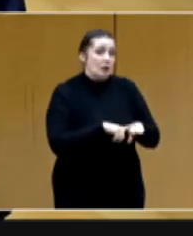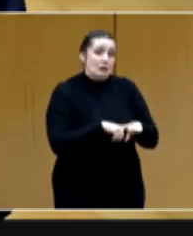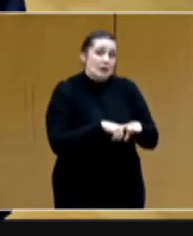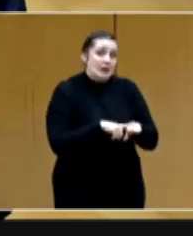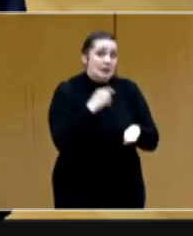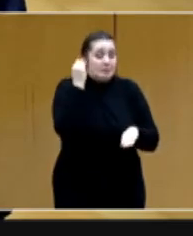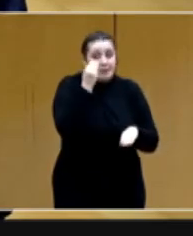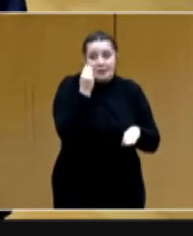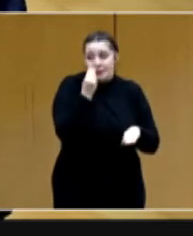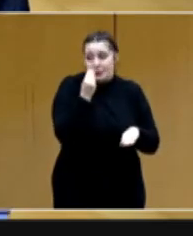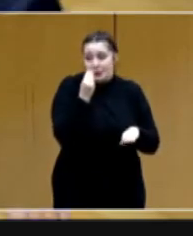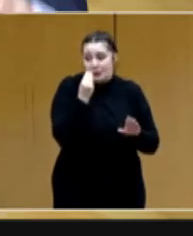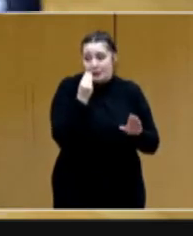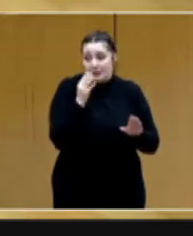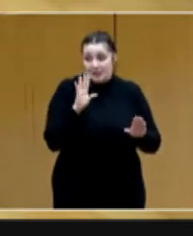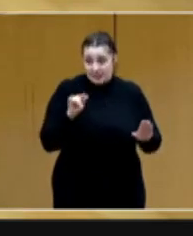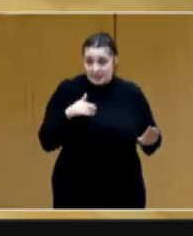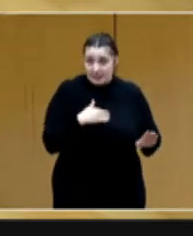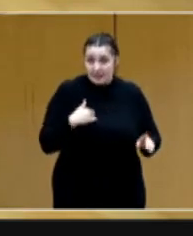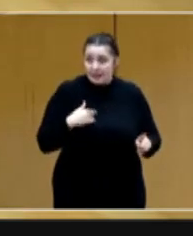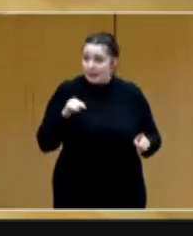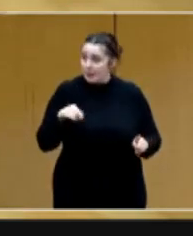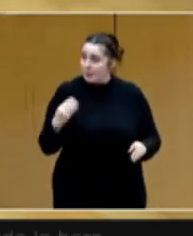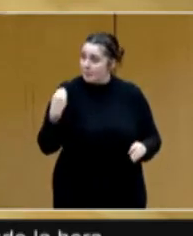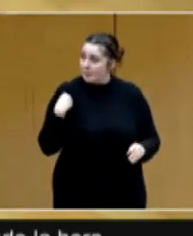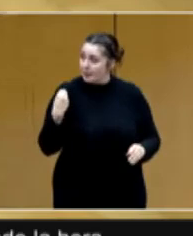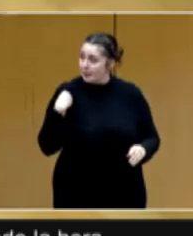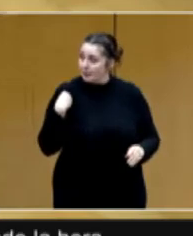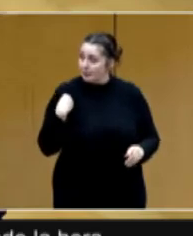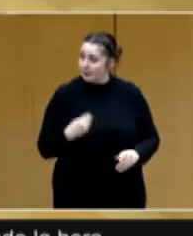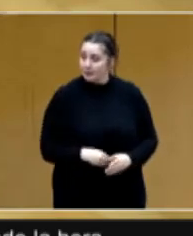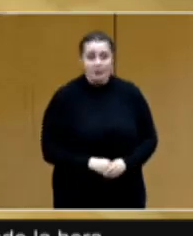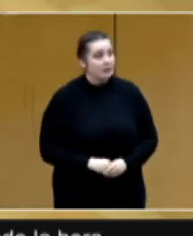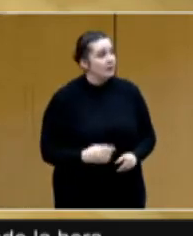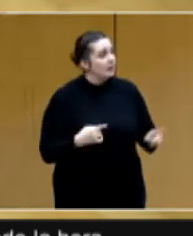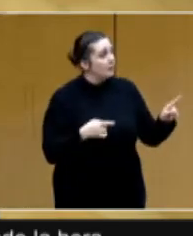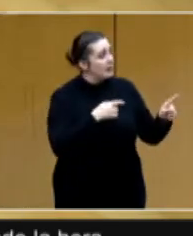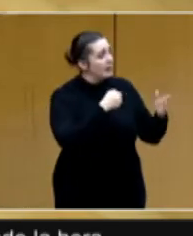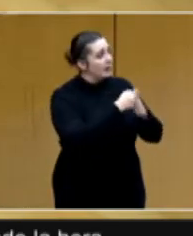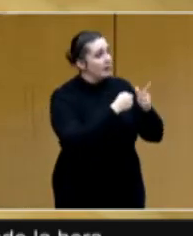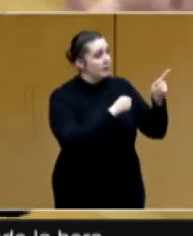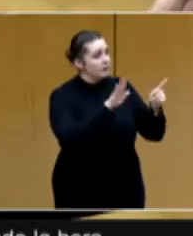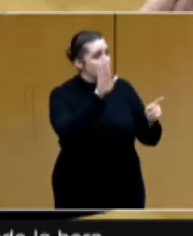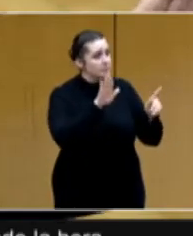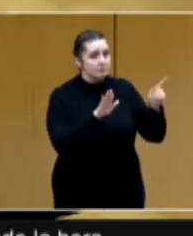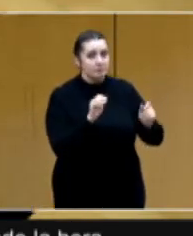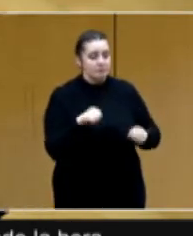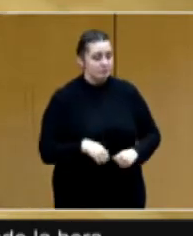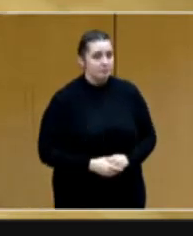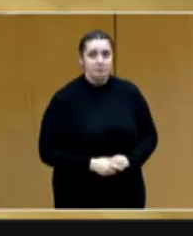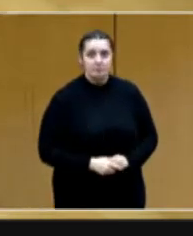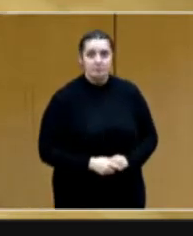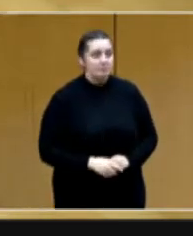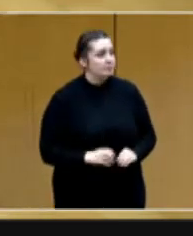así queda aquí una pregunta del señor olavarría y también alguna otra más entonces olvidarme no pasa nada